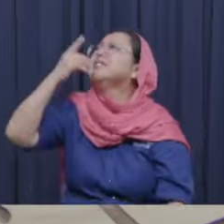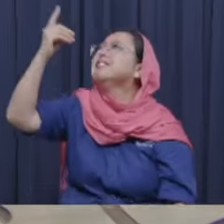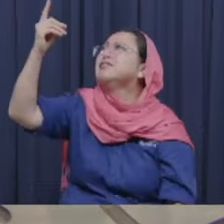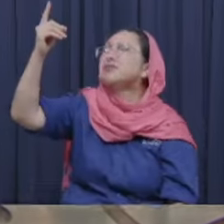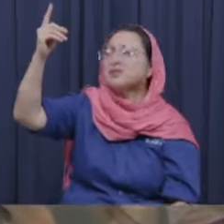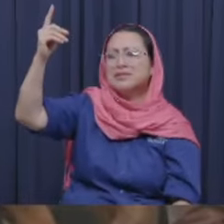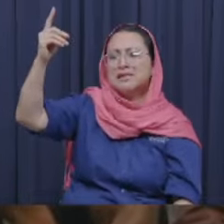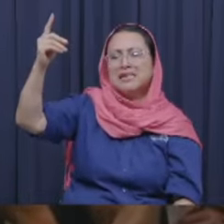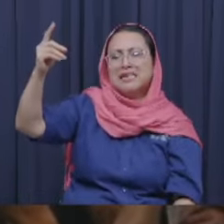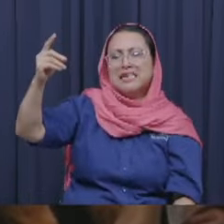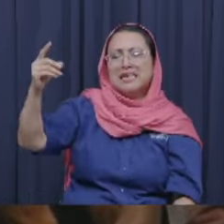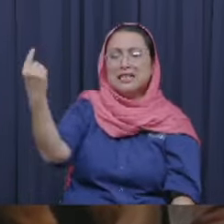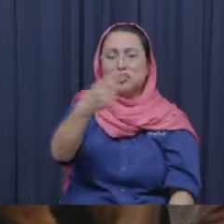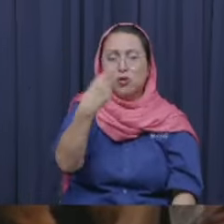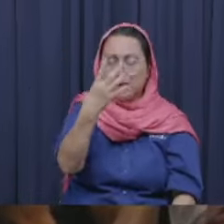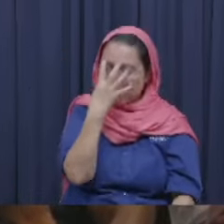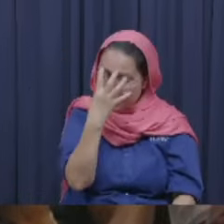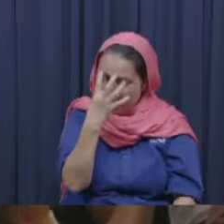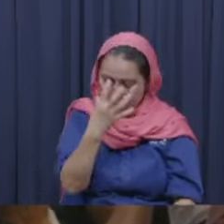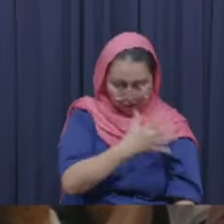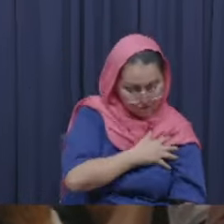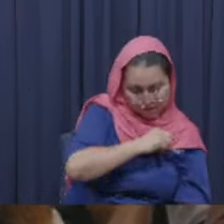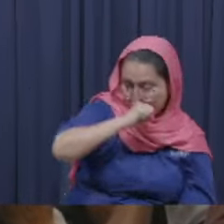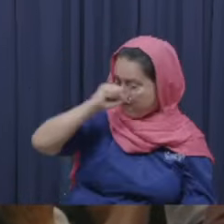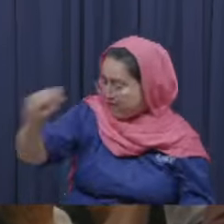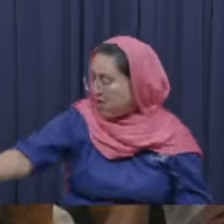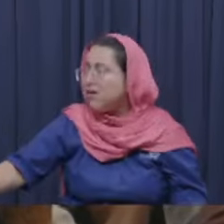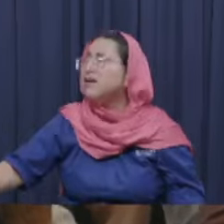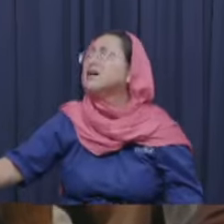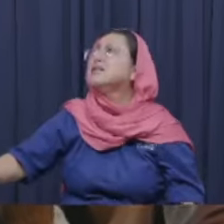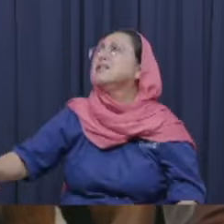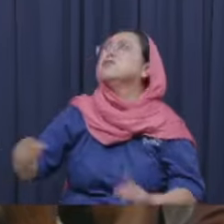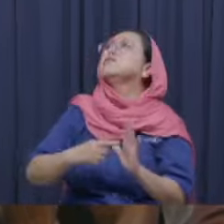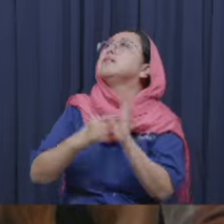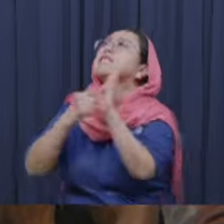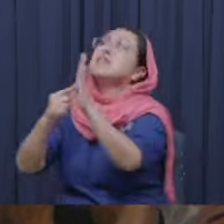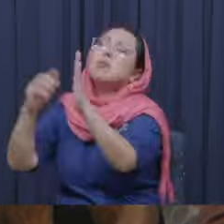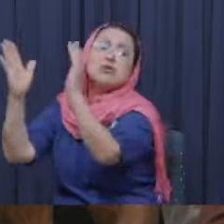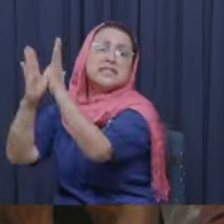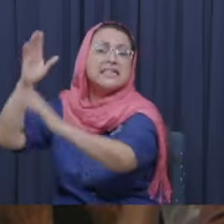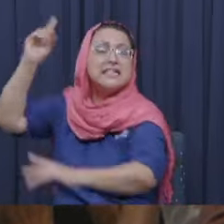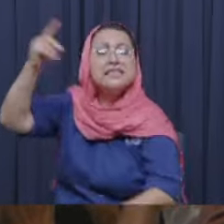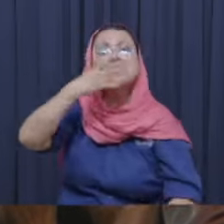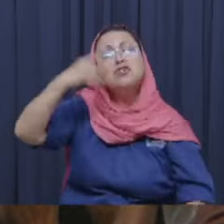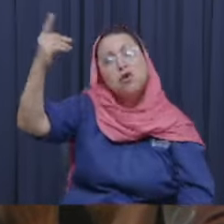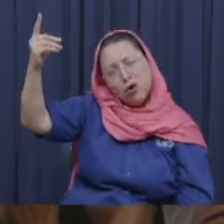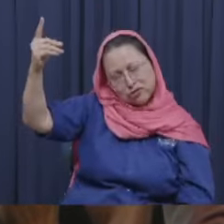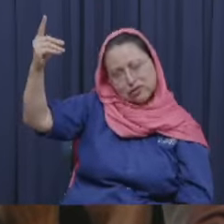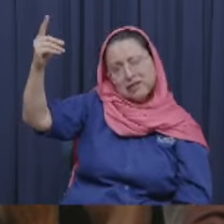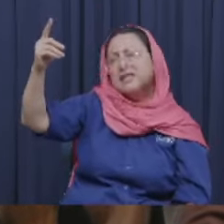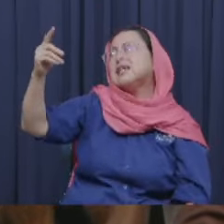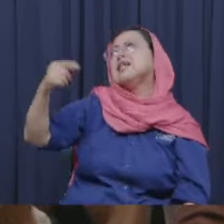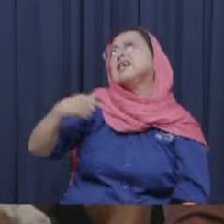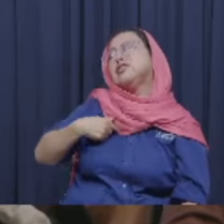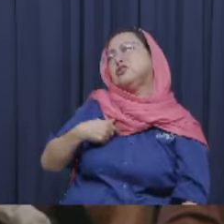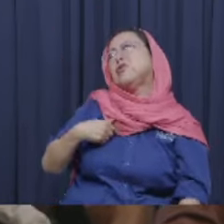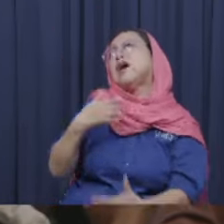Señor, desechamos el pecado y nos presentamos delante de ti con el ánimo y el deseo de ser aceptos,